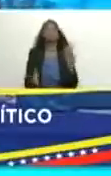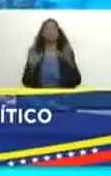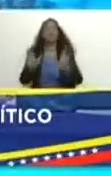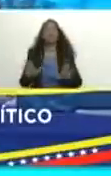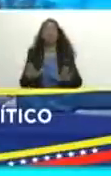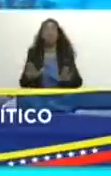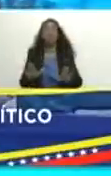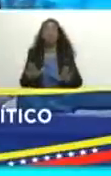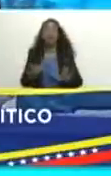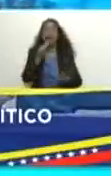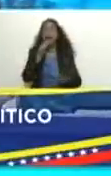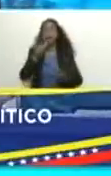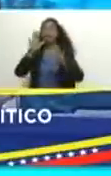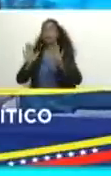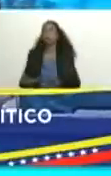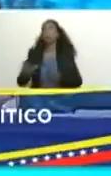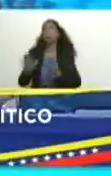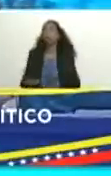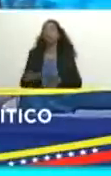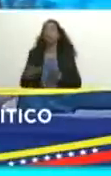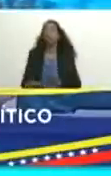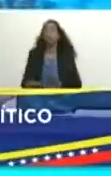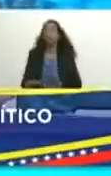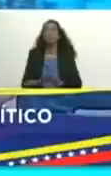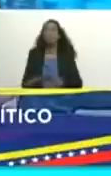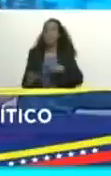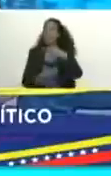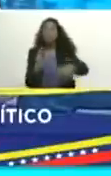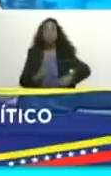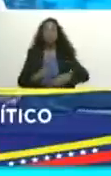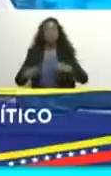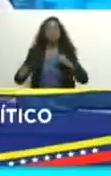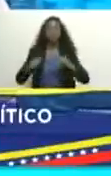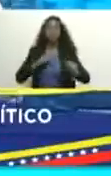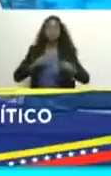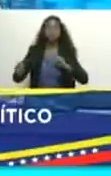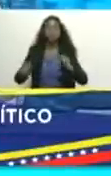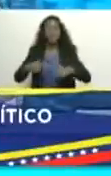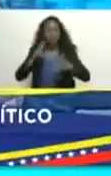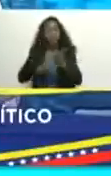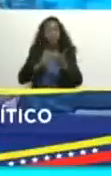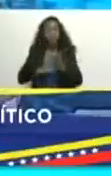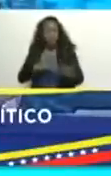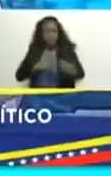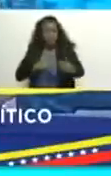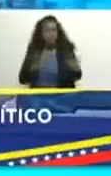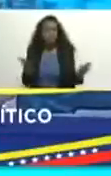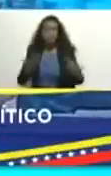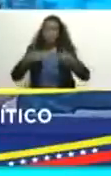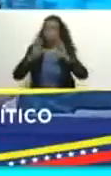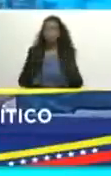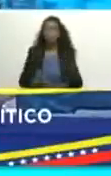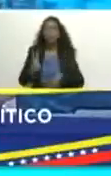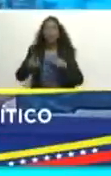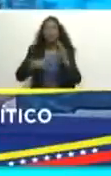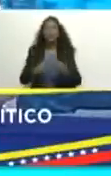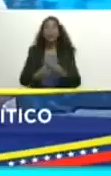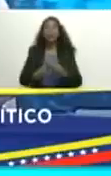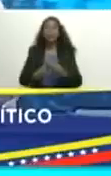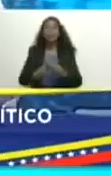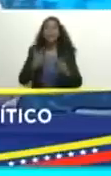estancar. Agua estancada se empicha. Las revoluciones, si son verdaderas, nunca jamás,